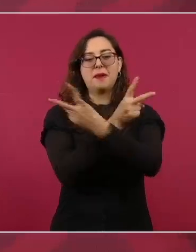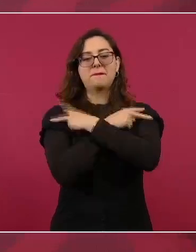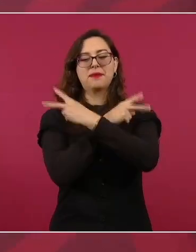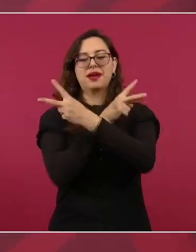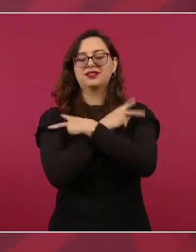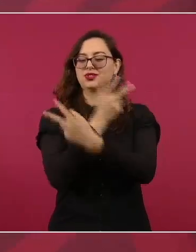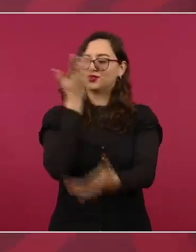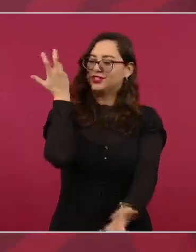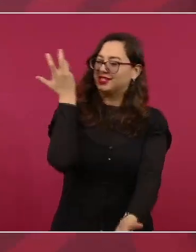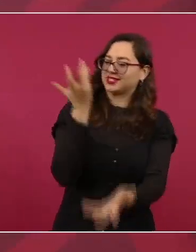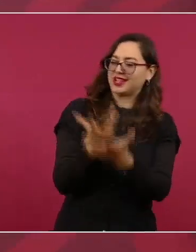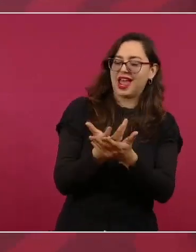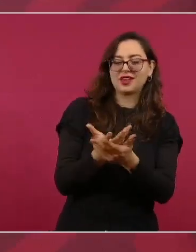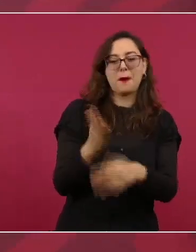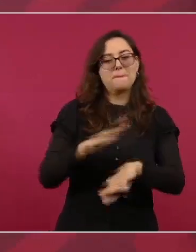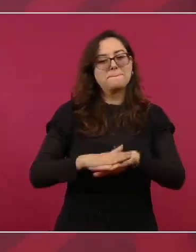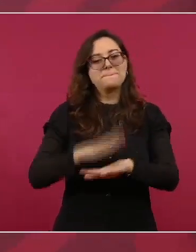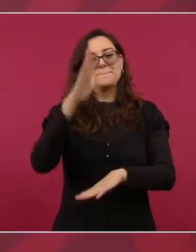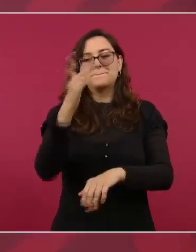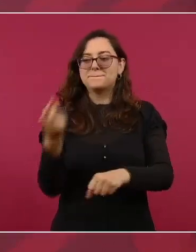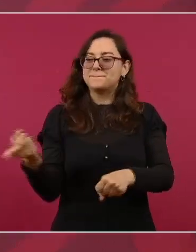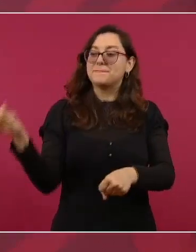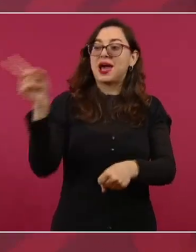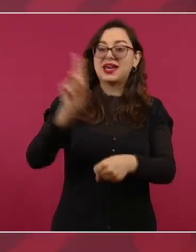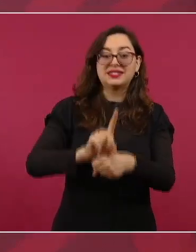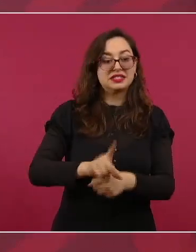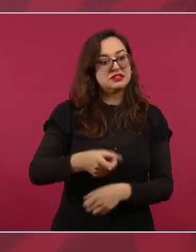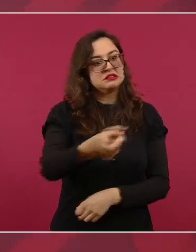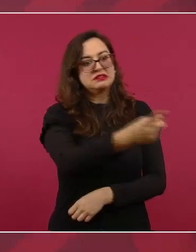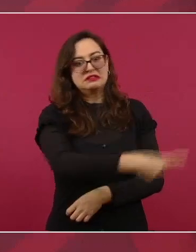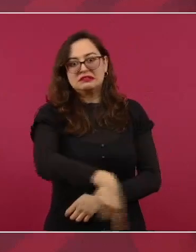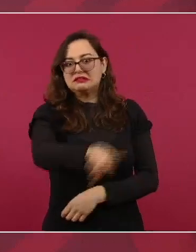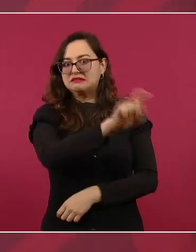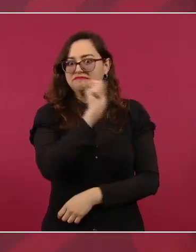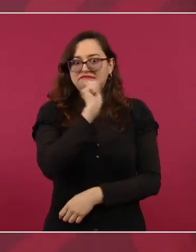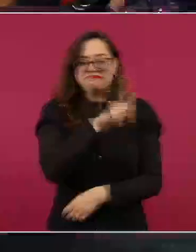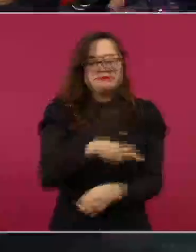gusta a los conservadores.